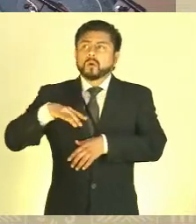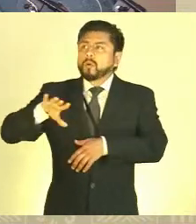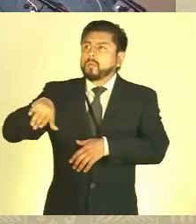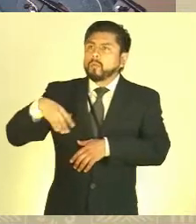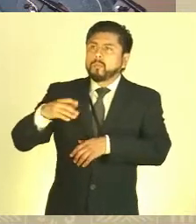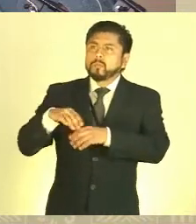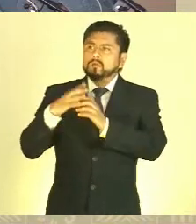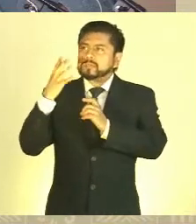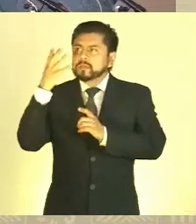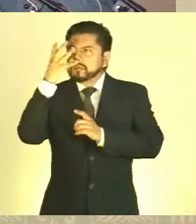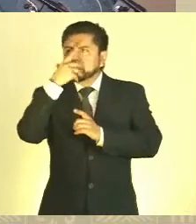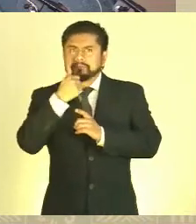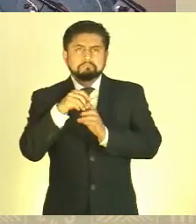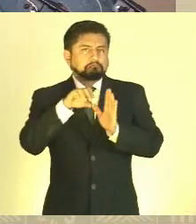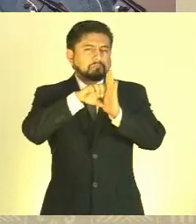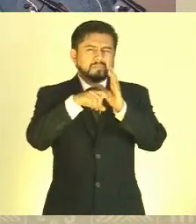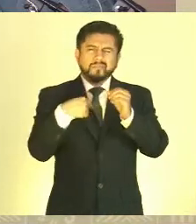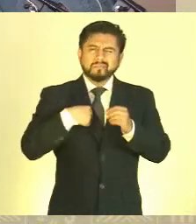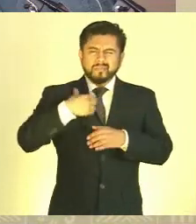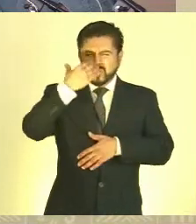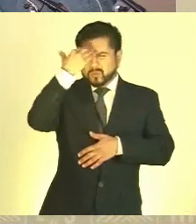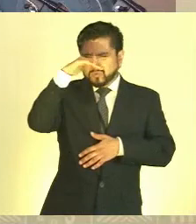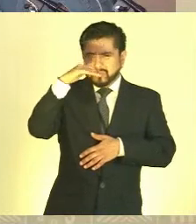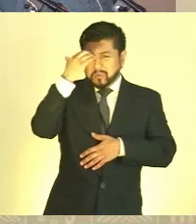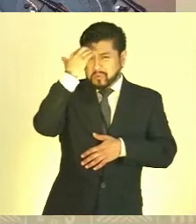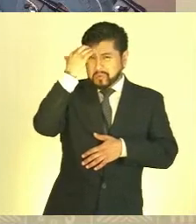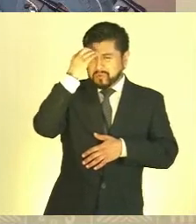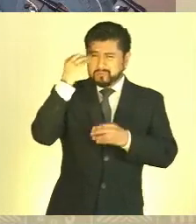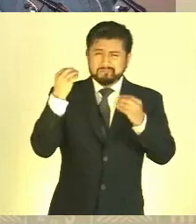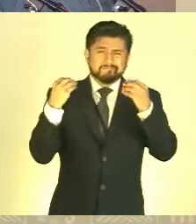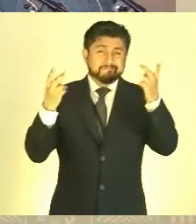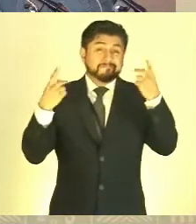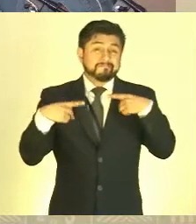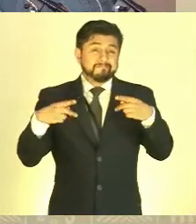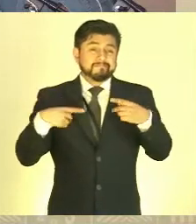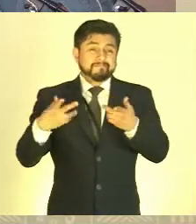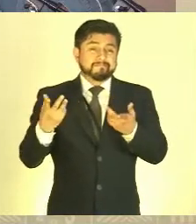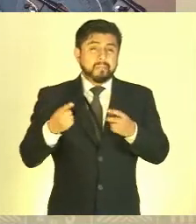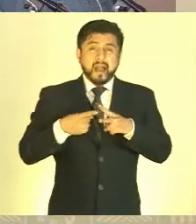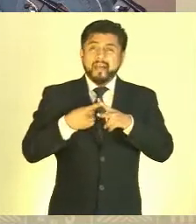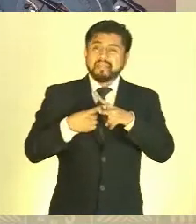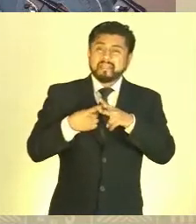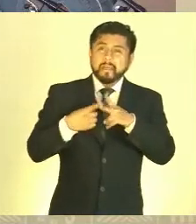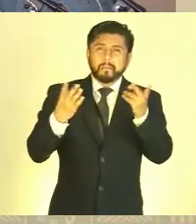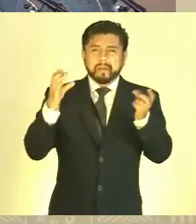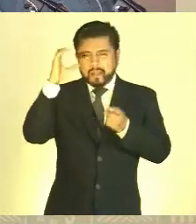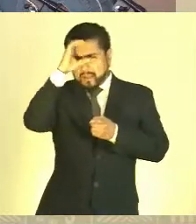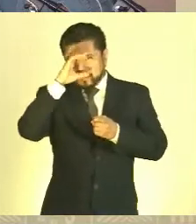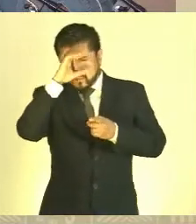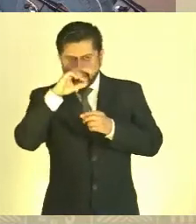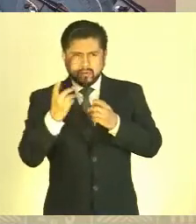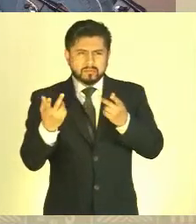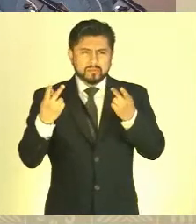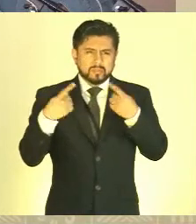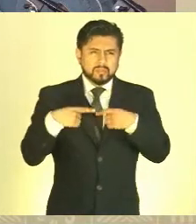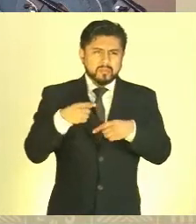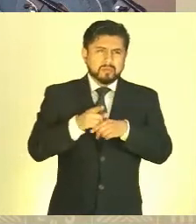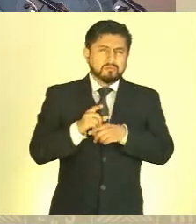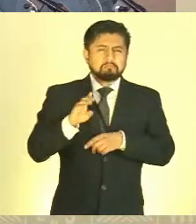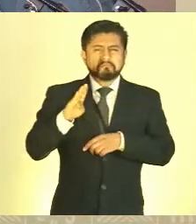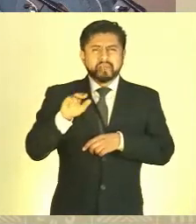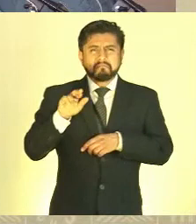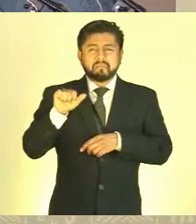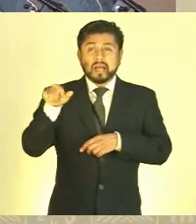miles de citas de científicos, matemáticos. Una sola, por ejemplo, de Paul Dirac, que fue un